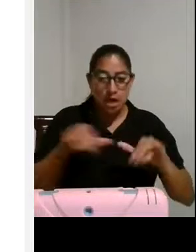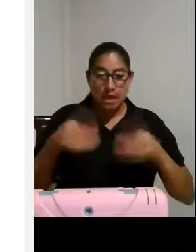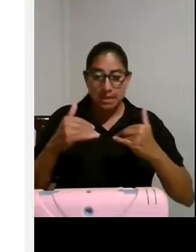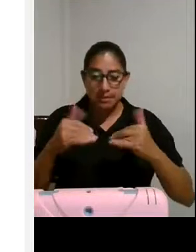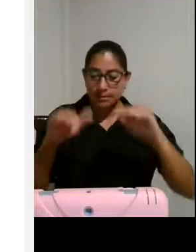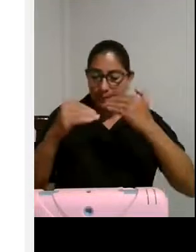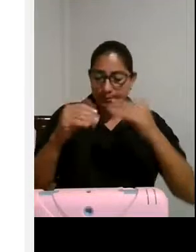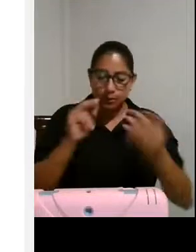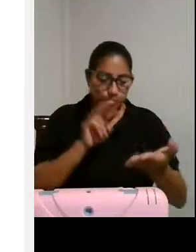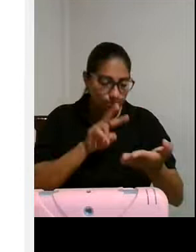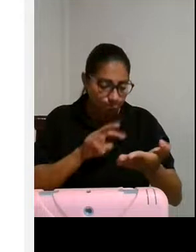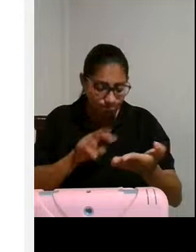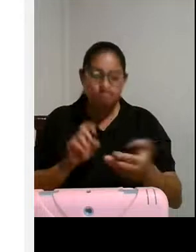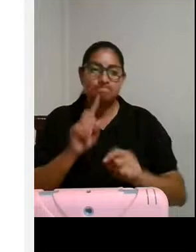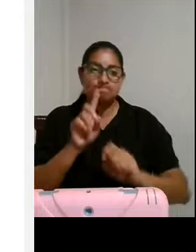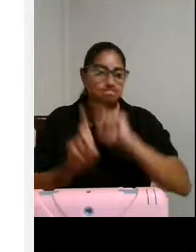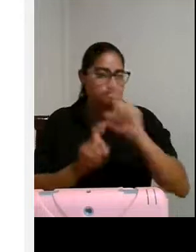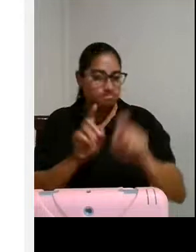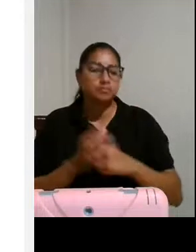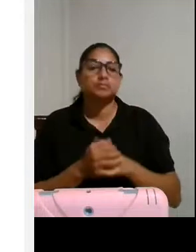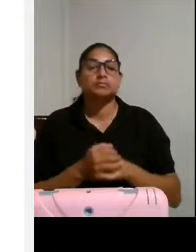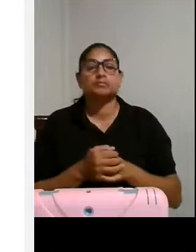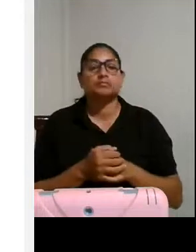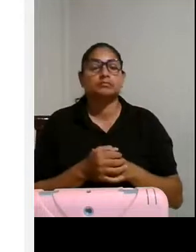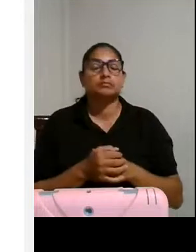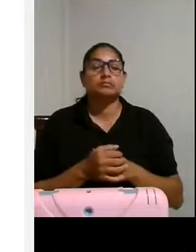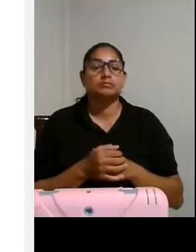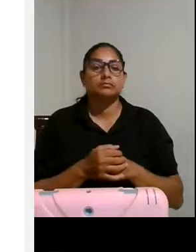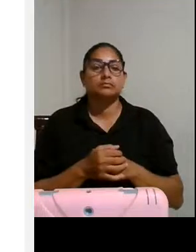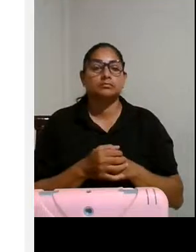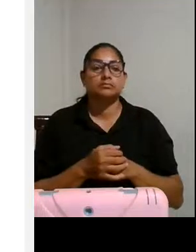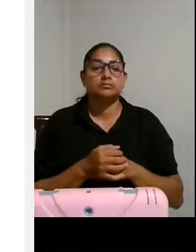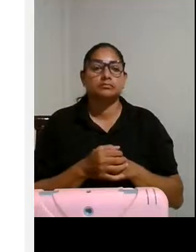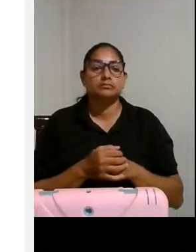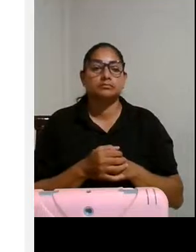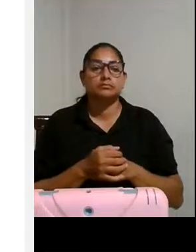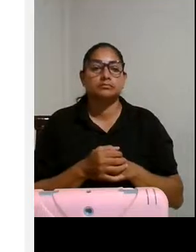que los consulten. ¿De acuerdo? Ok.